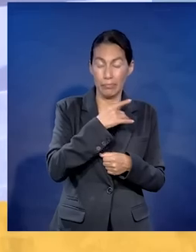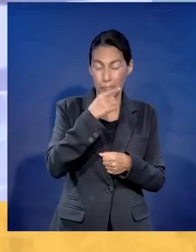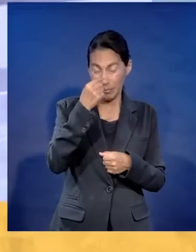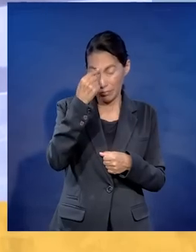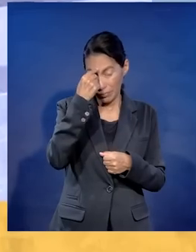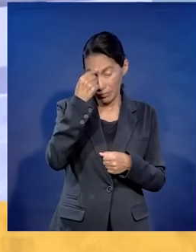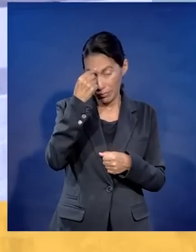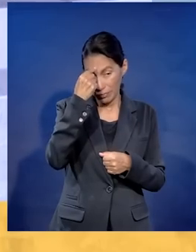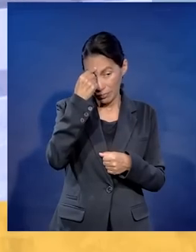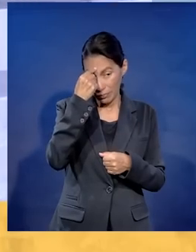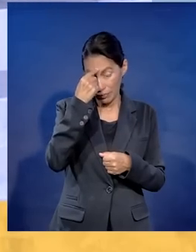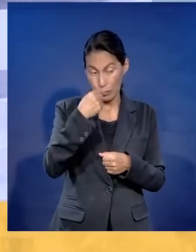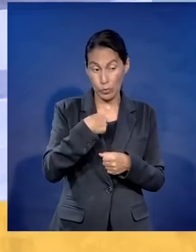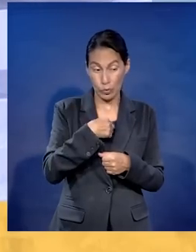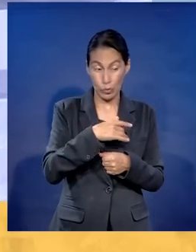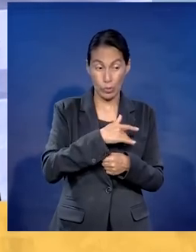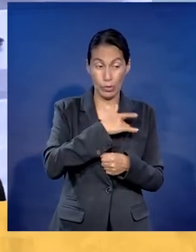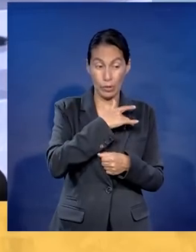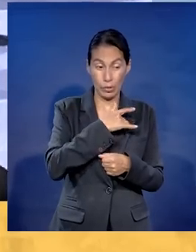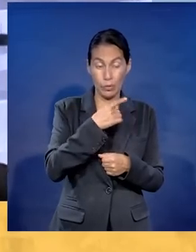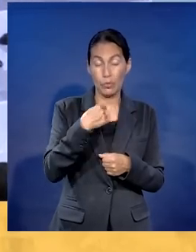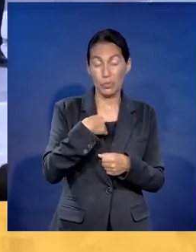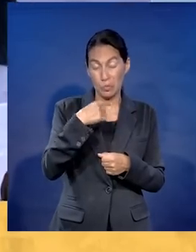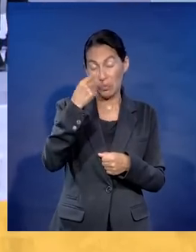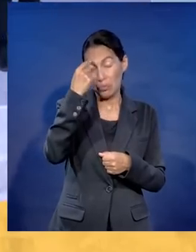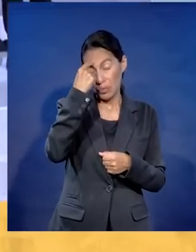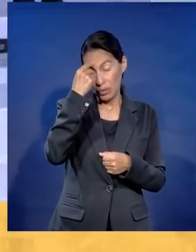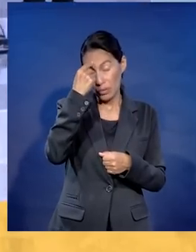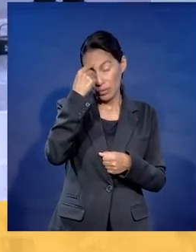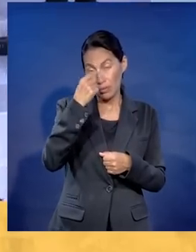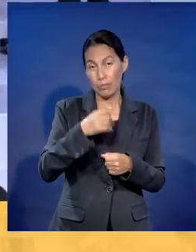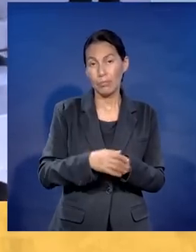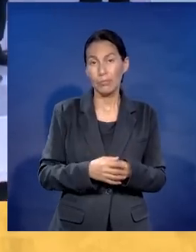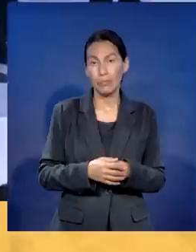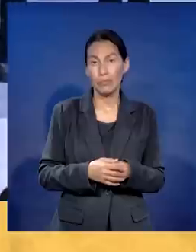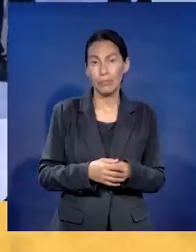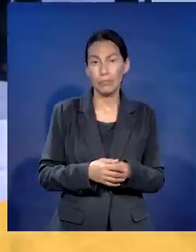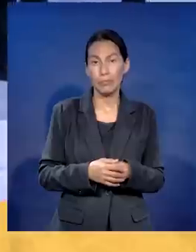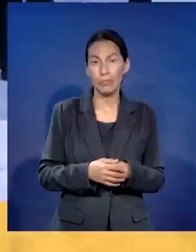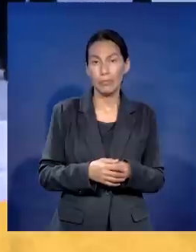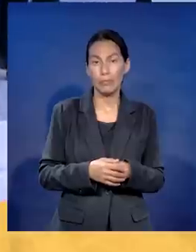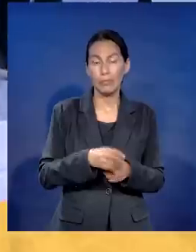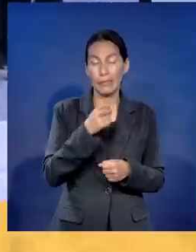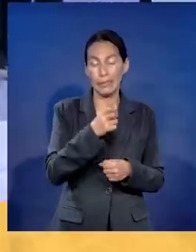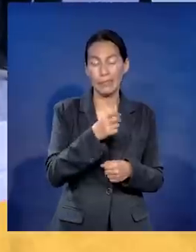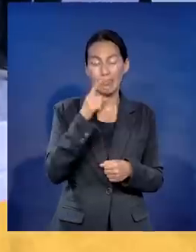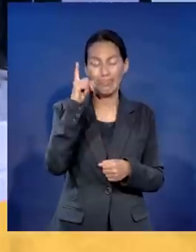religiosa a través de sentimientos y pensamientos yo siento yo pienso